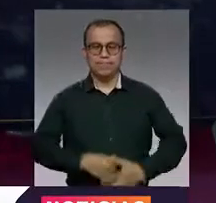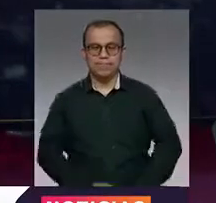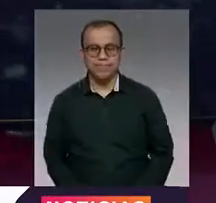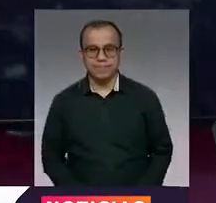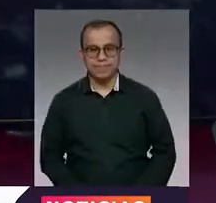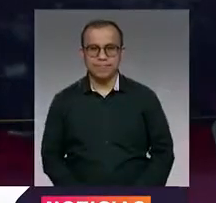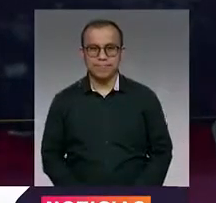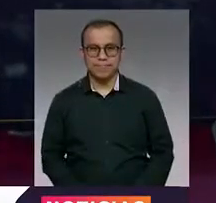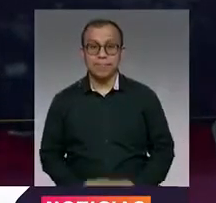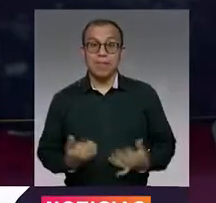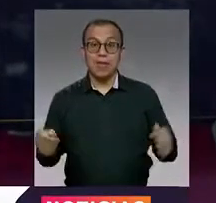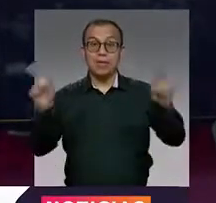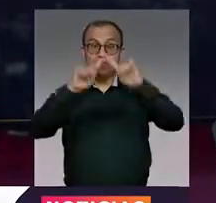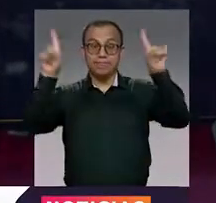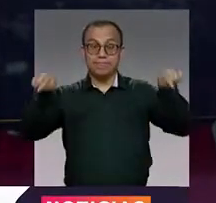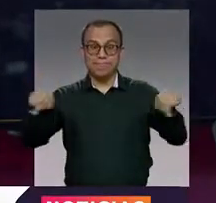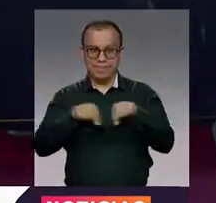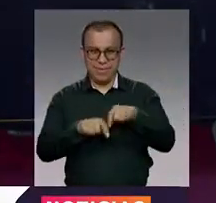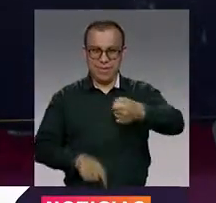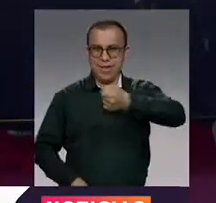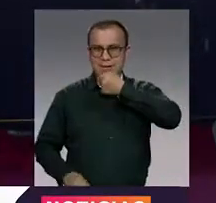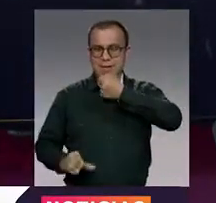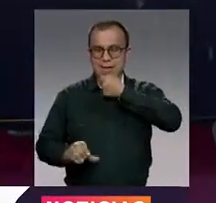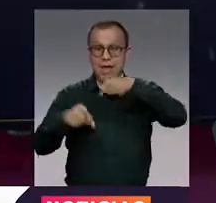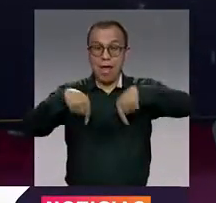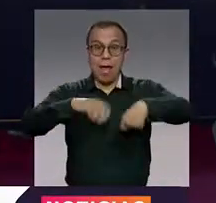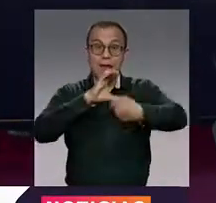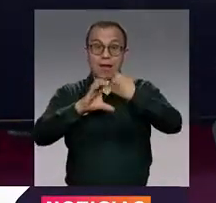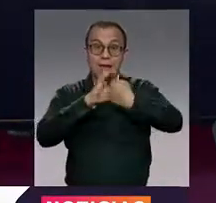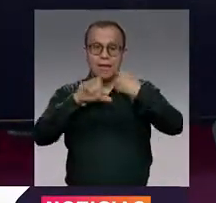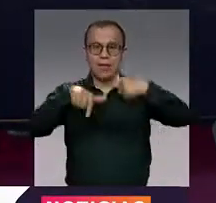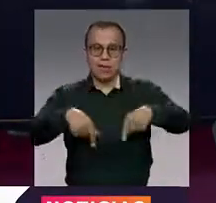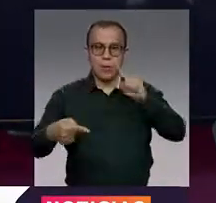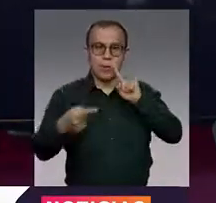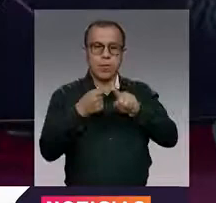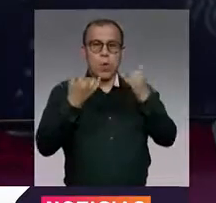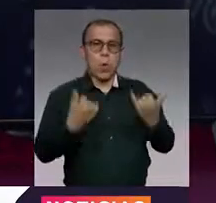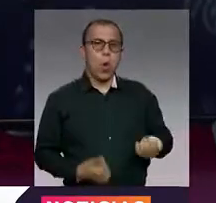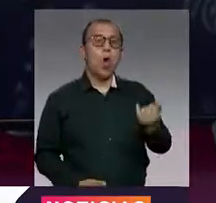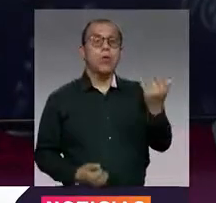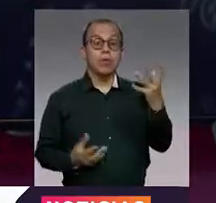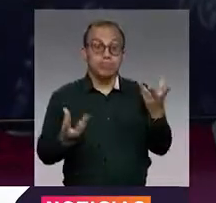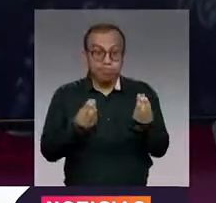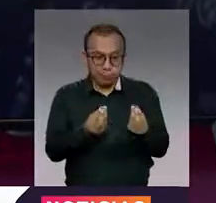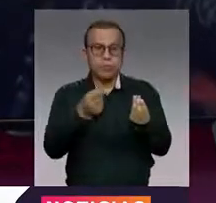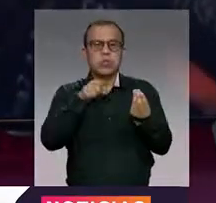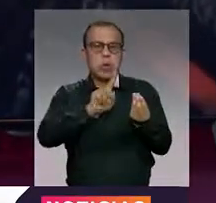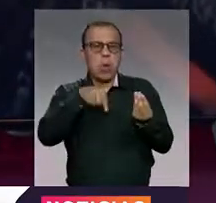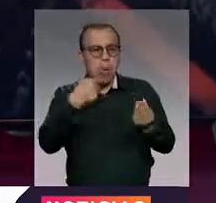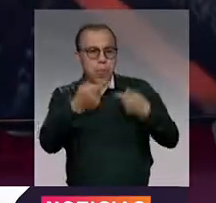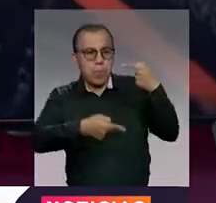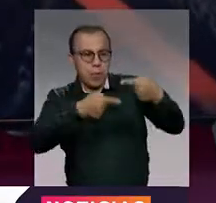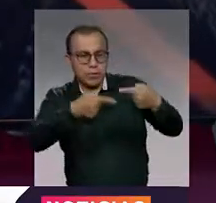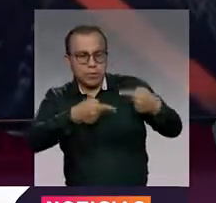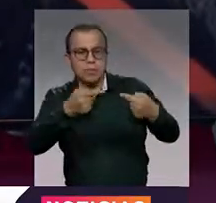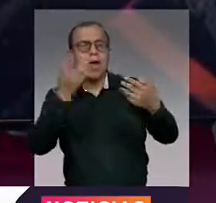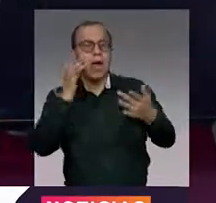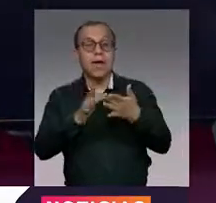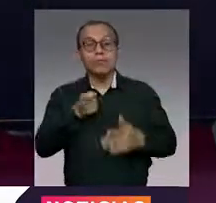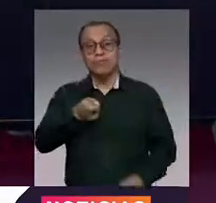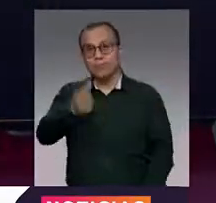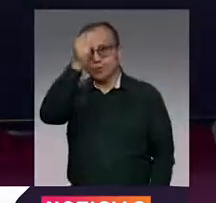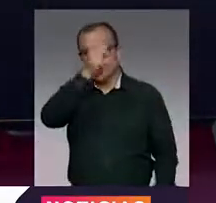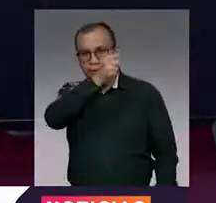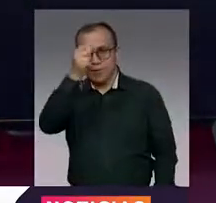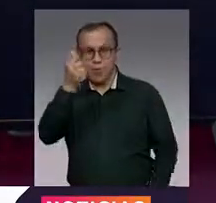Y en la pantalla de Capital seguimos disfrutando del tradicional octagonal del Olaya. Hoy Nacional de Eléctricos venció a Alianza Sur y este domingo se